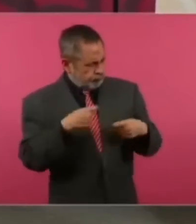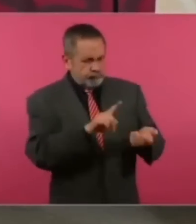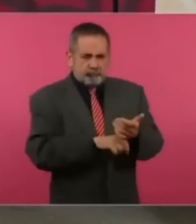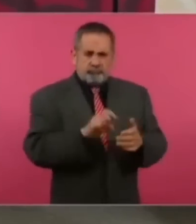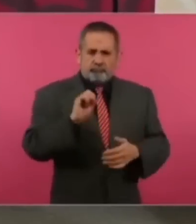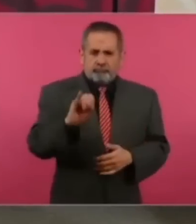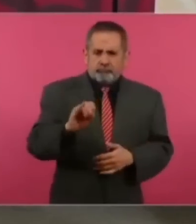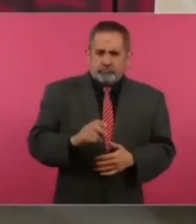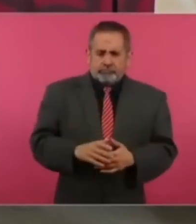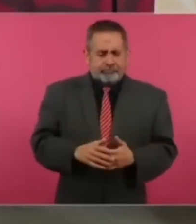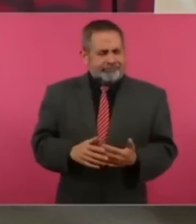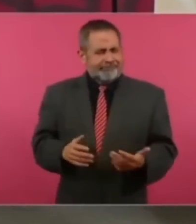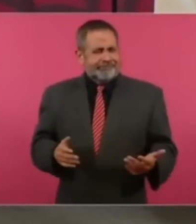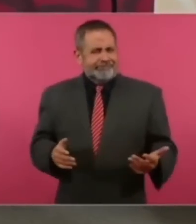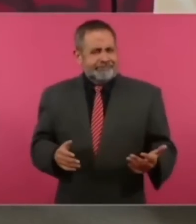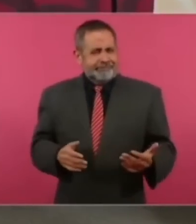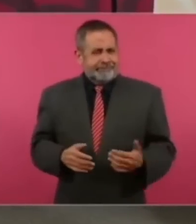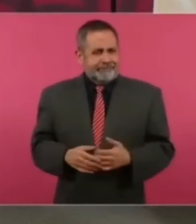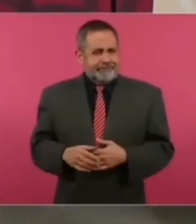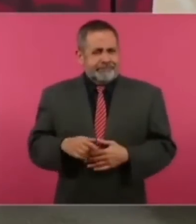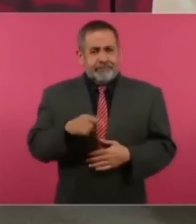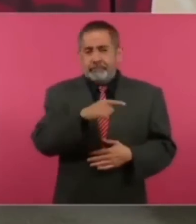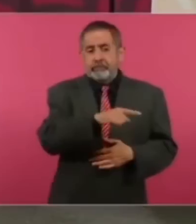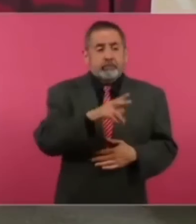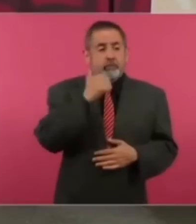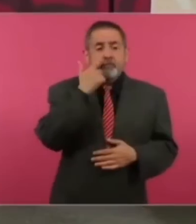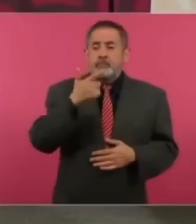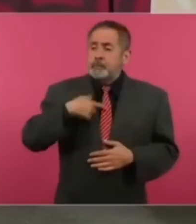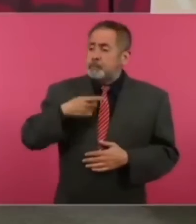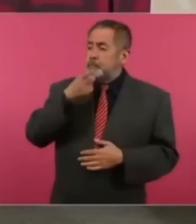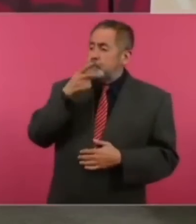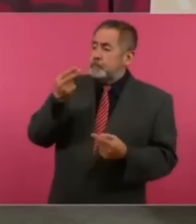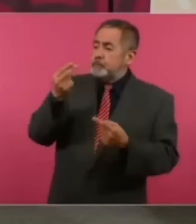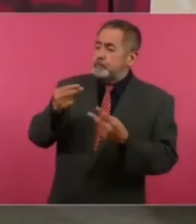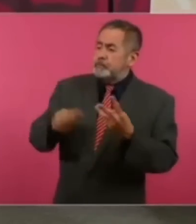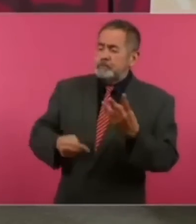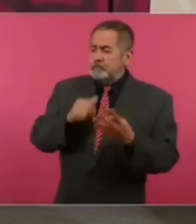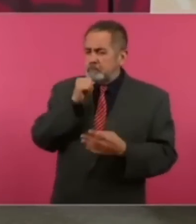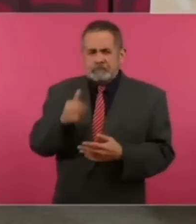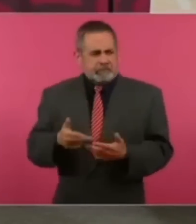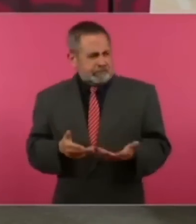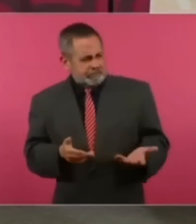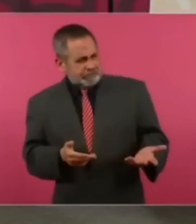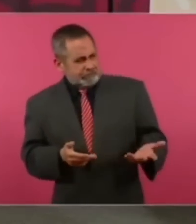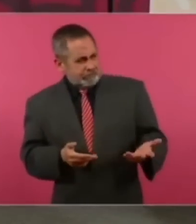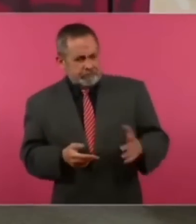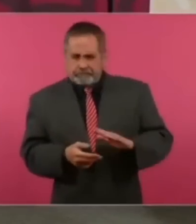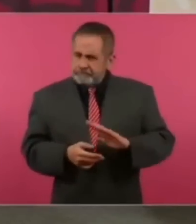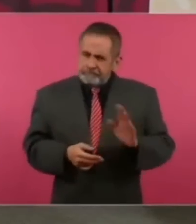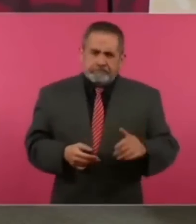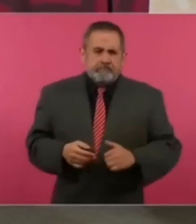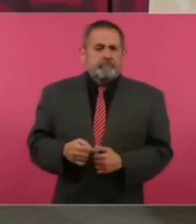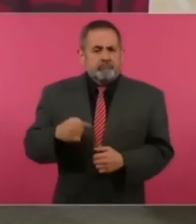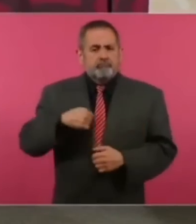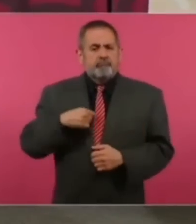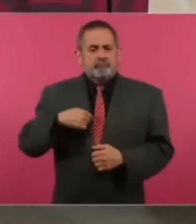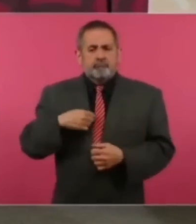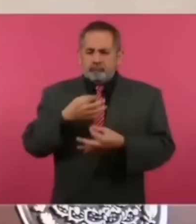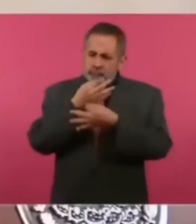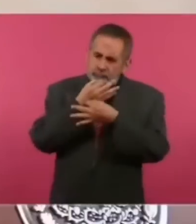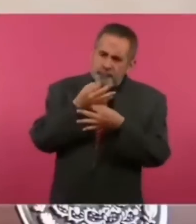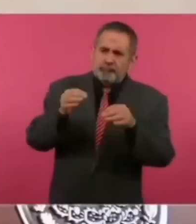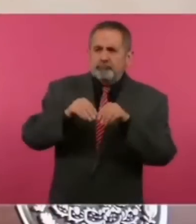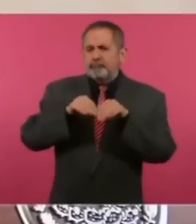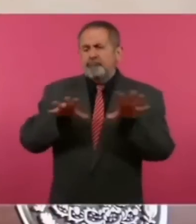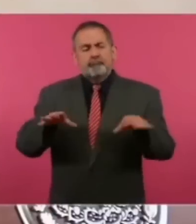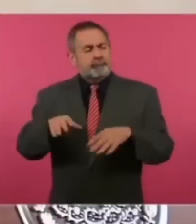y no quiere que yo mencione nada, cuando lo que hice fue dar a